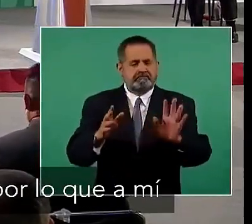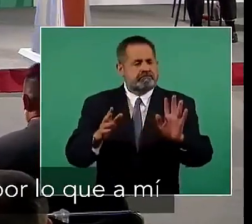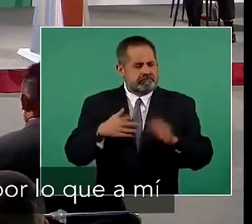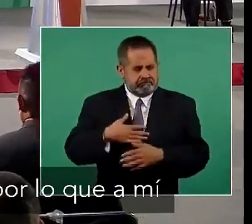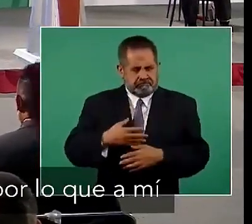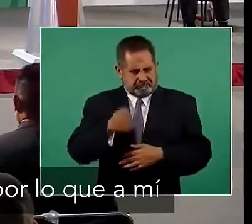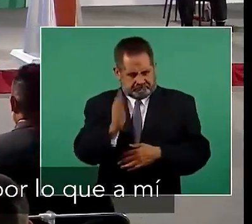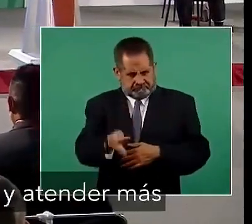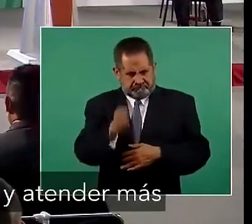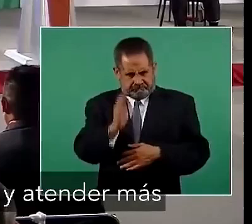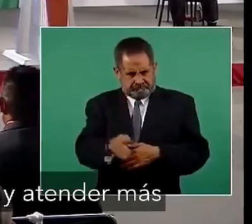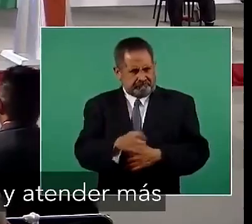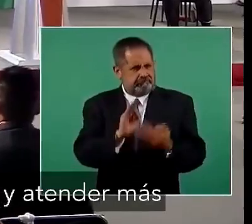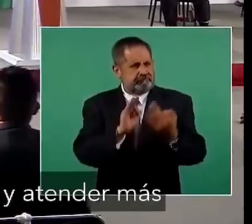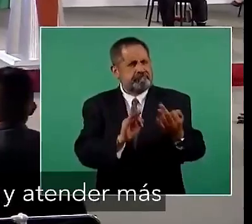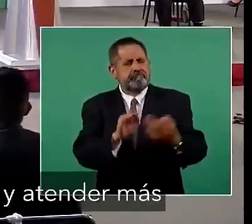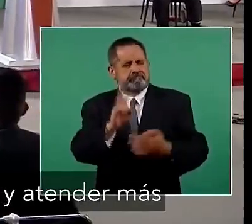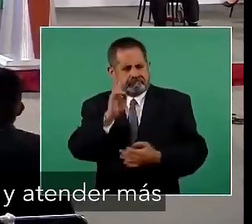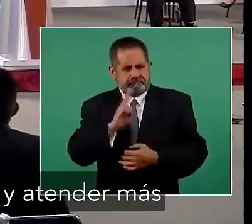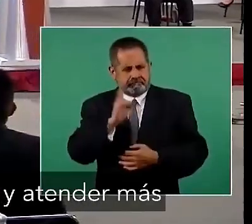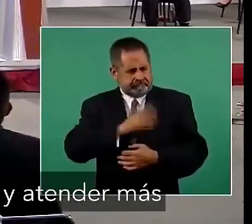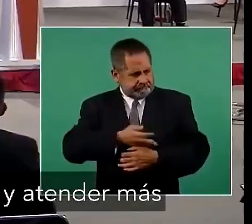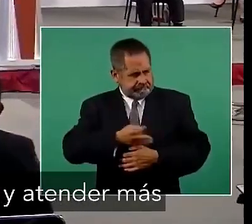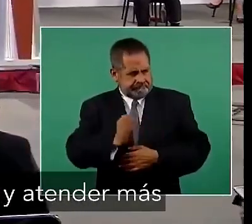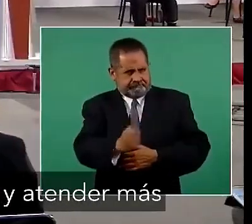el desafío, por lo que a mí corresponde,